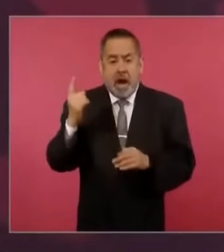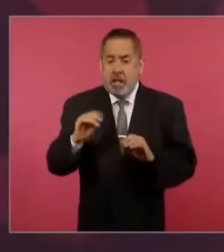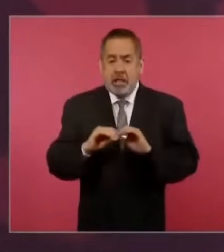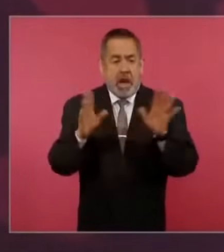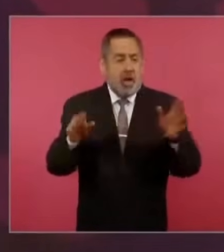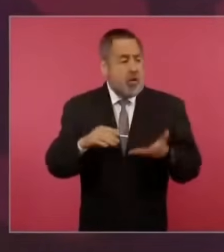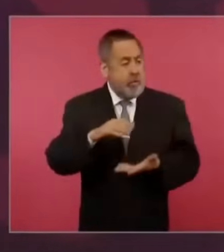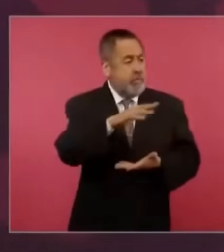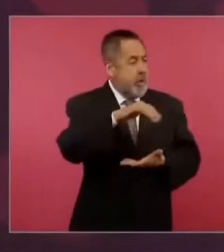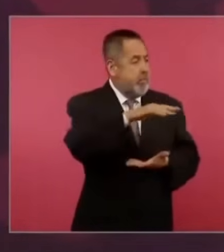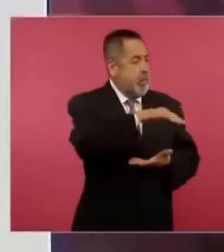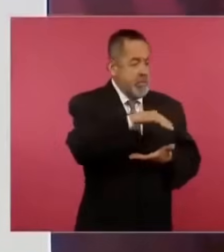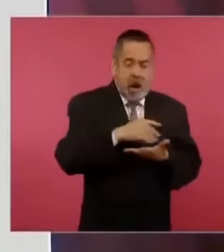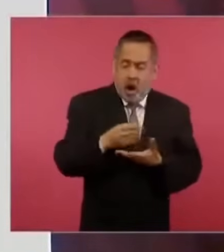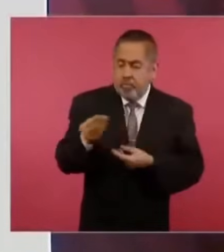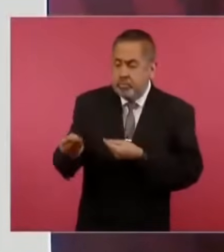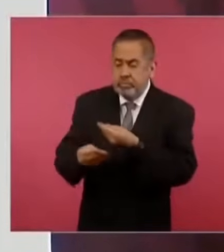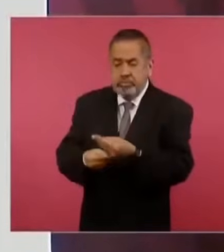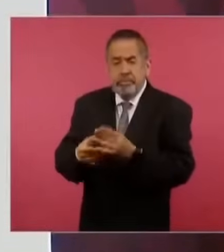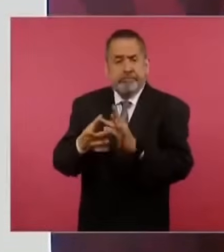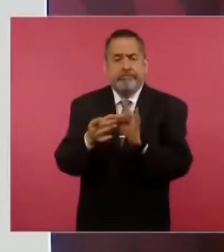manera de explicar.